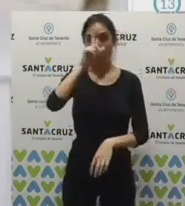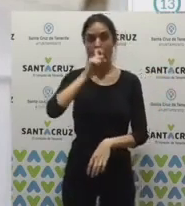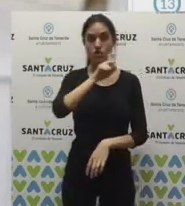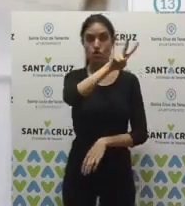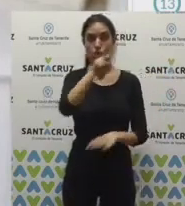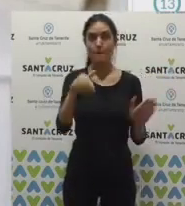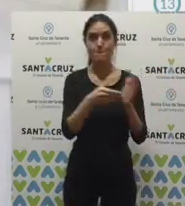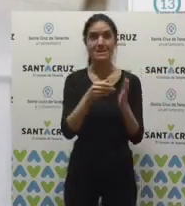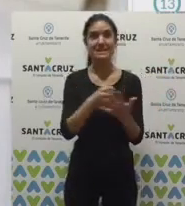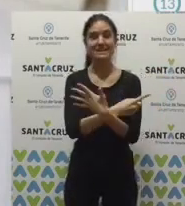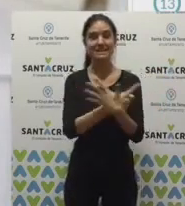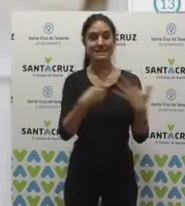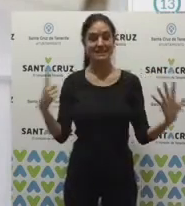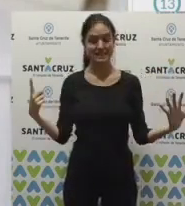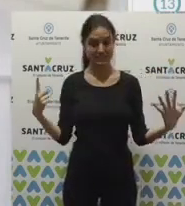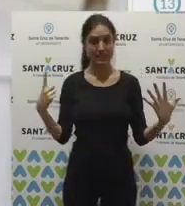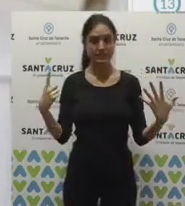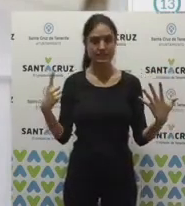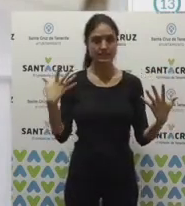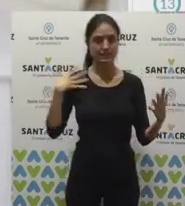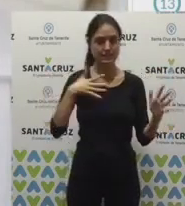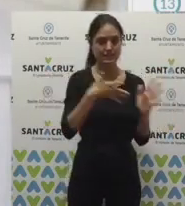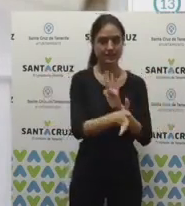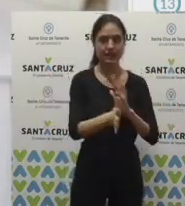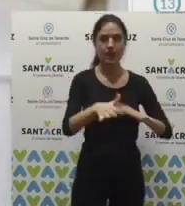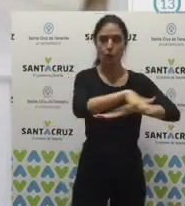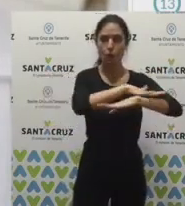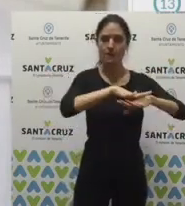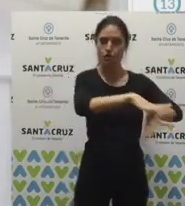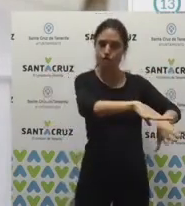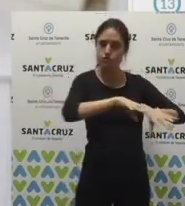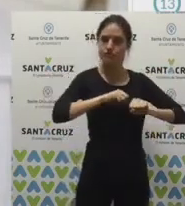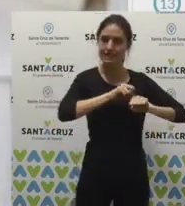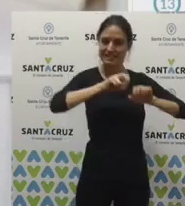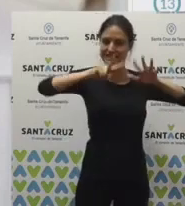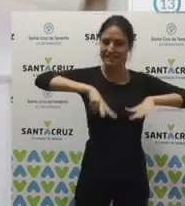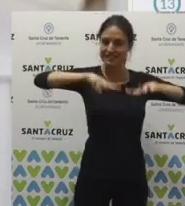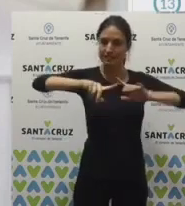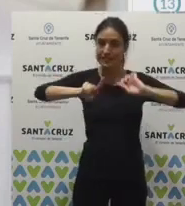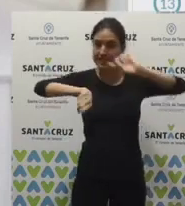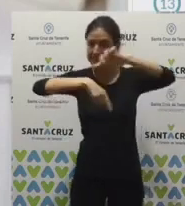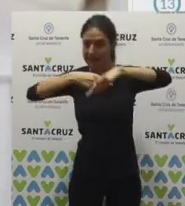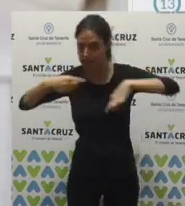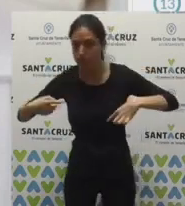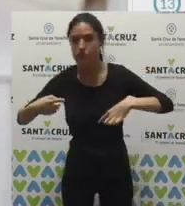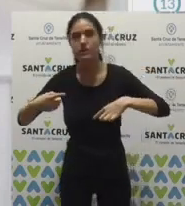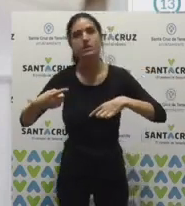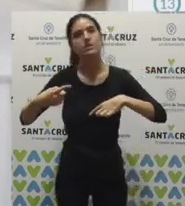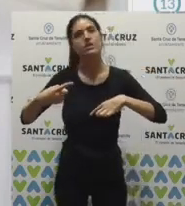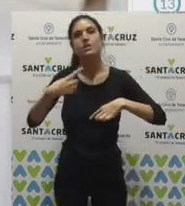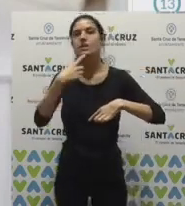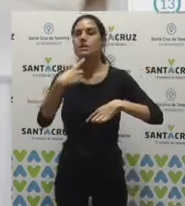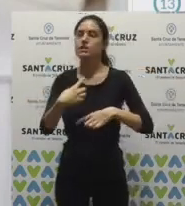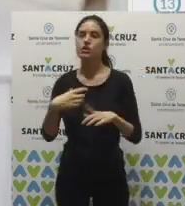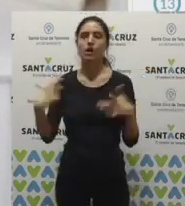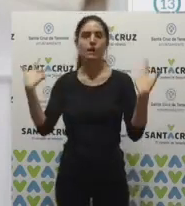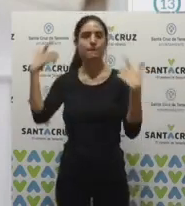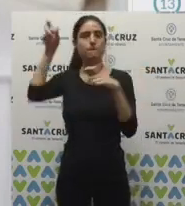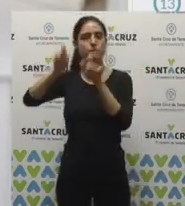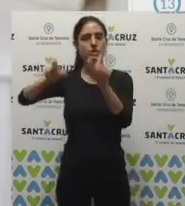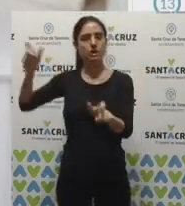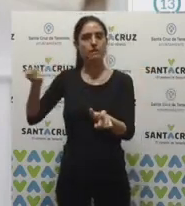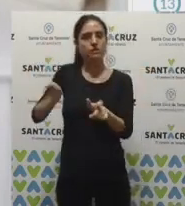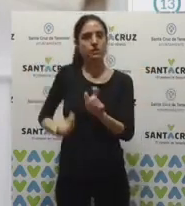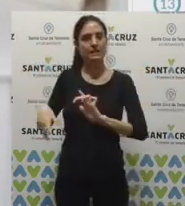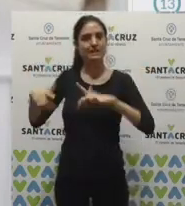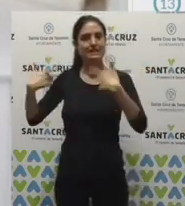siete meses después de entrar en el gobierno se entregó a los colegios profesionales a los representantes del tercer sector y a las administraciones